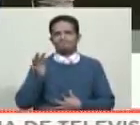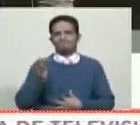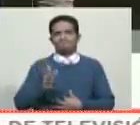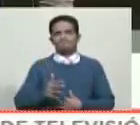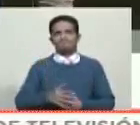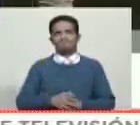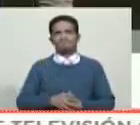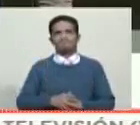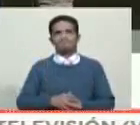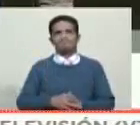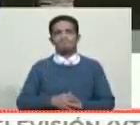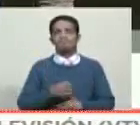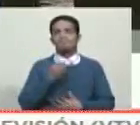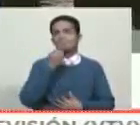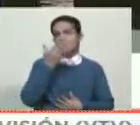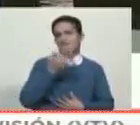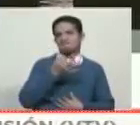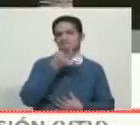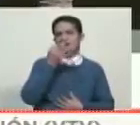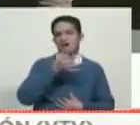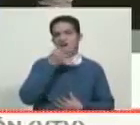perfumados, y decían, buenas tardes,